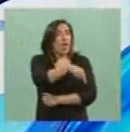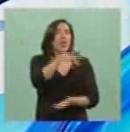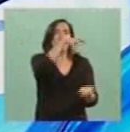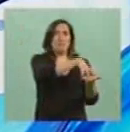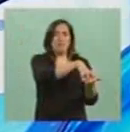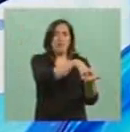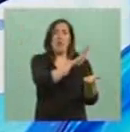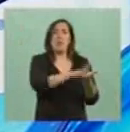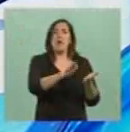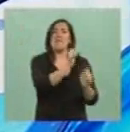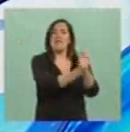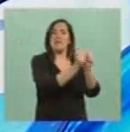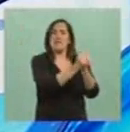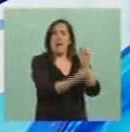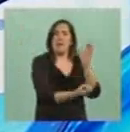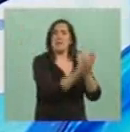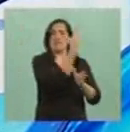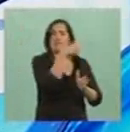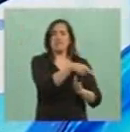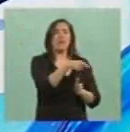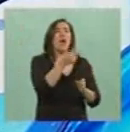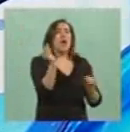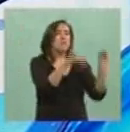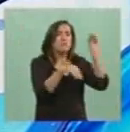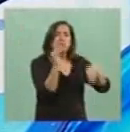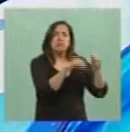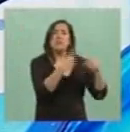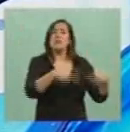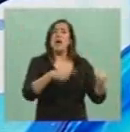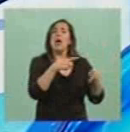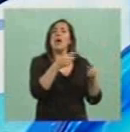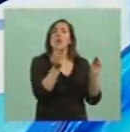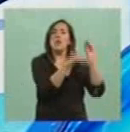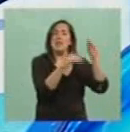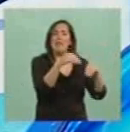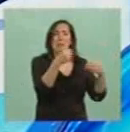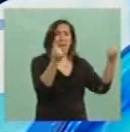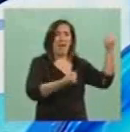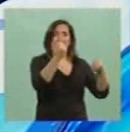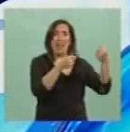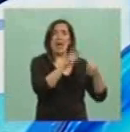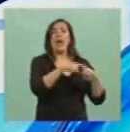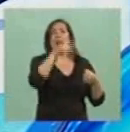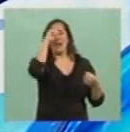ser componentes en su gran mayoría nacional. Este tractor al que yo me subí tiene